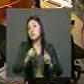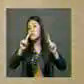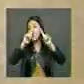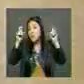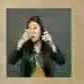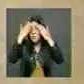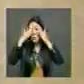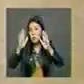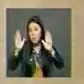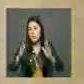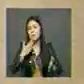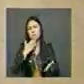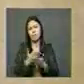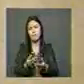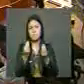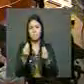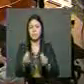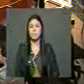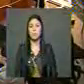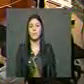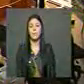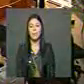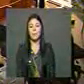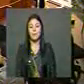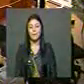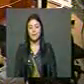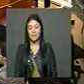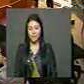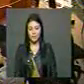en transición. Muchas gracias.